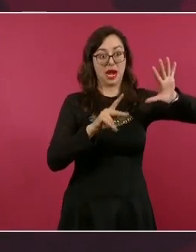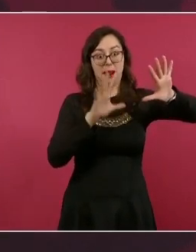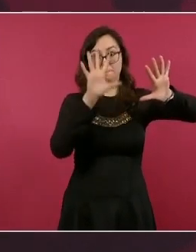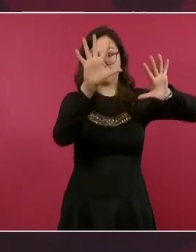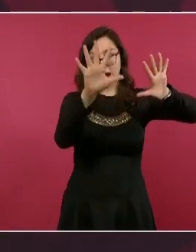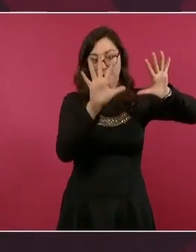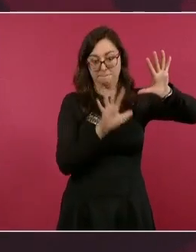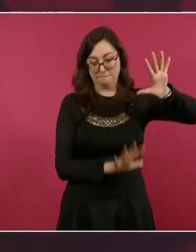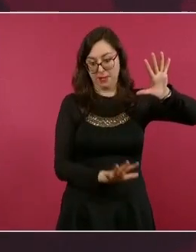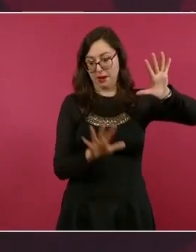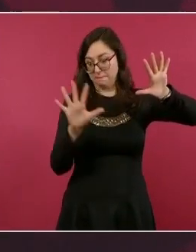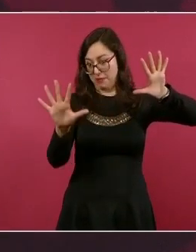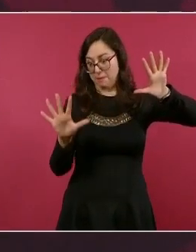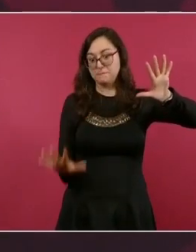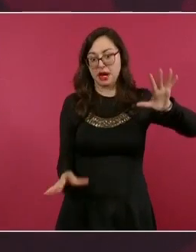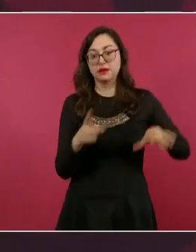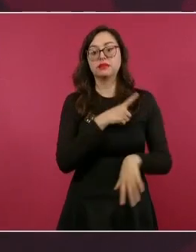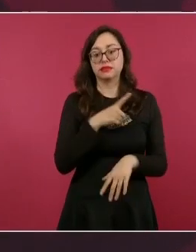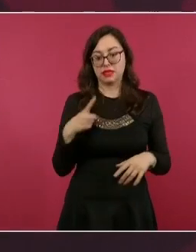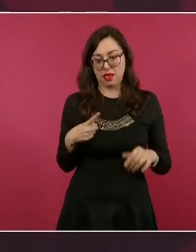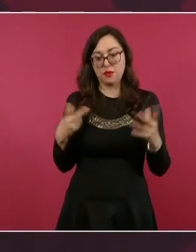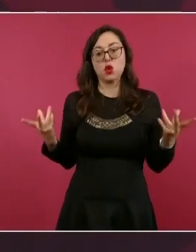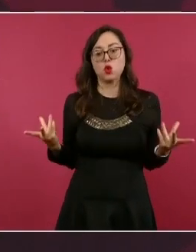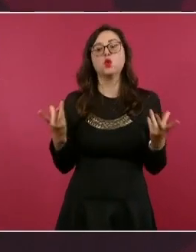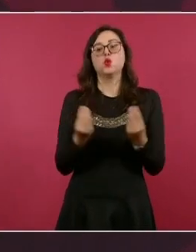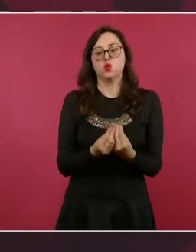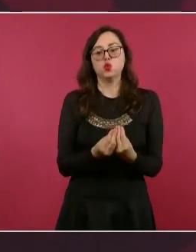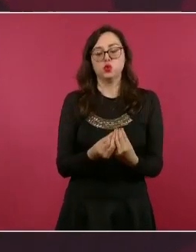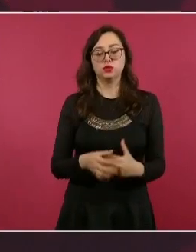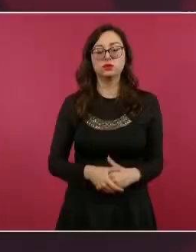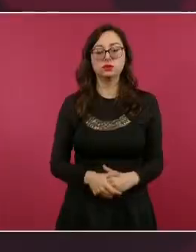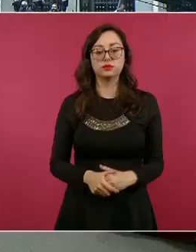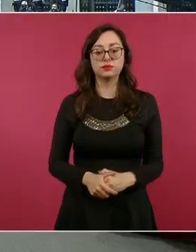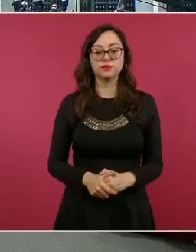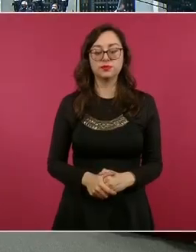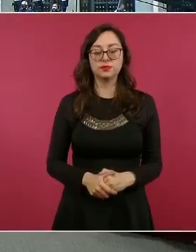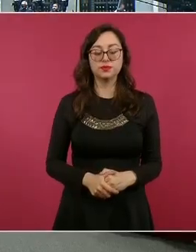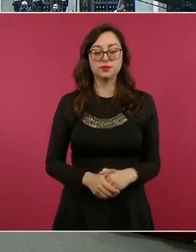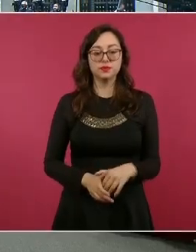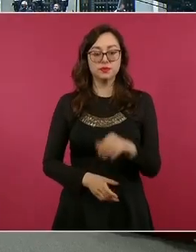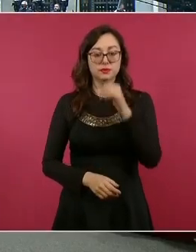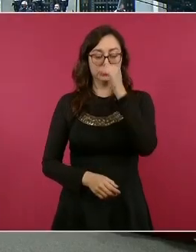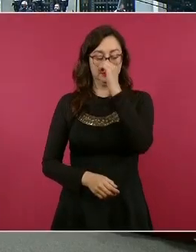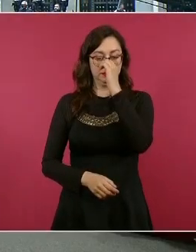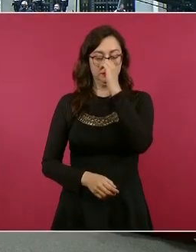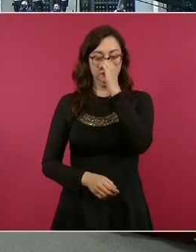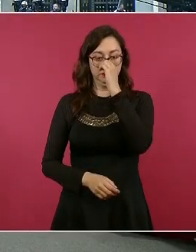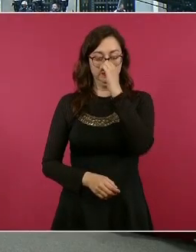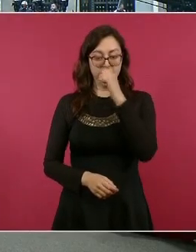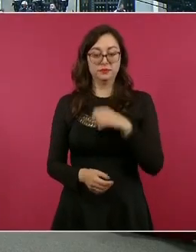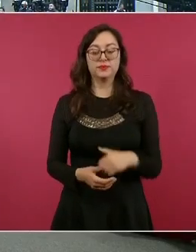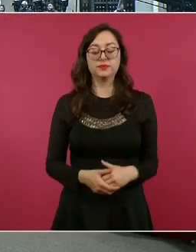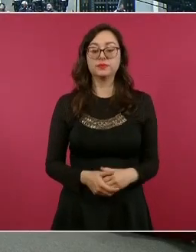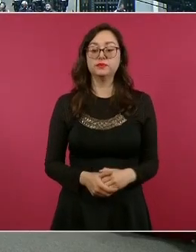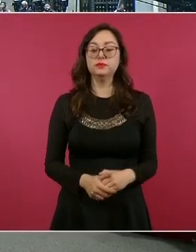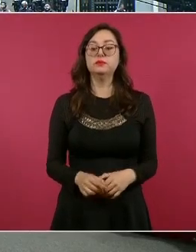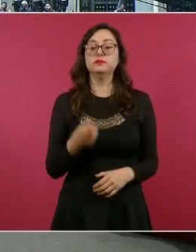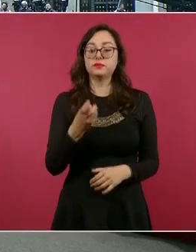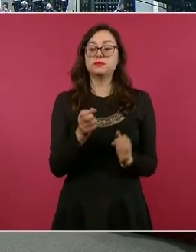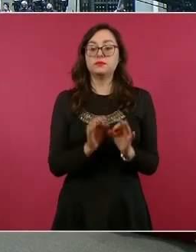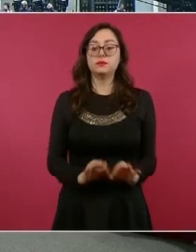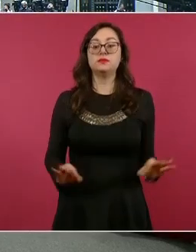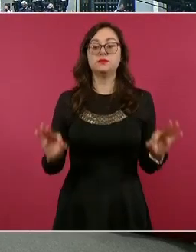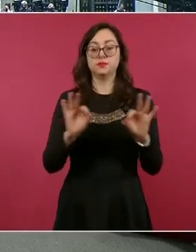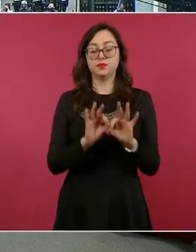y tomarse en cuenta. Se ha creado una especie de alianza del Pacífico, como sí, hemos llamado por allá, y es importante porque pues, se está proyectando